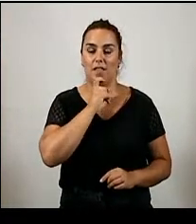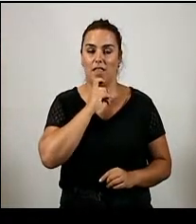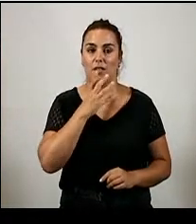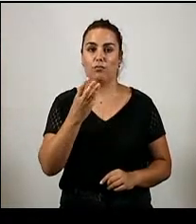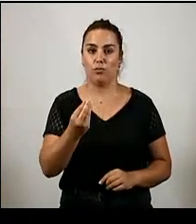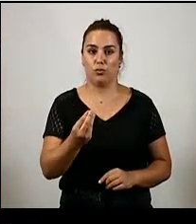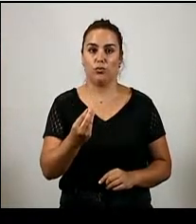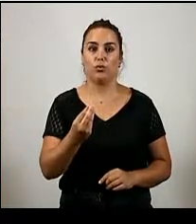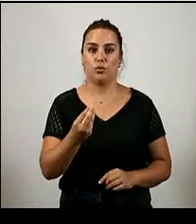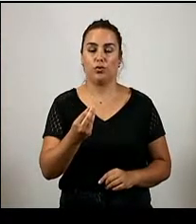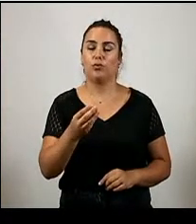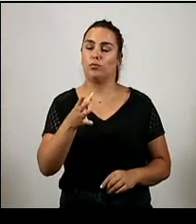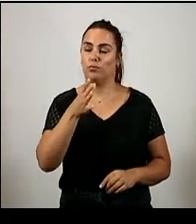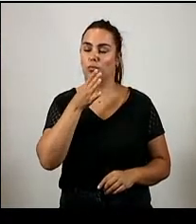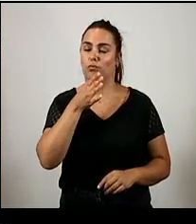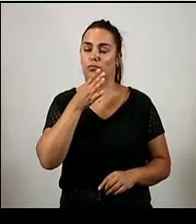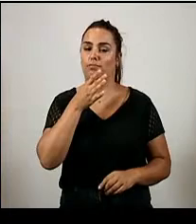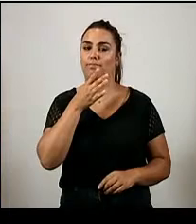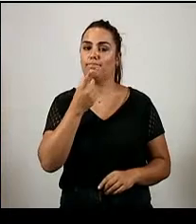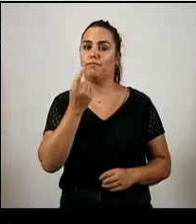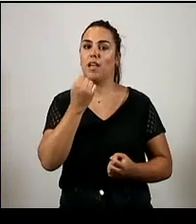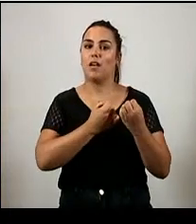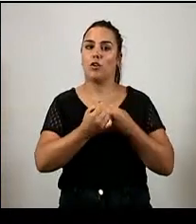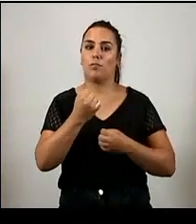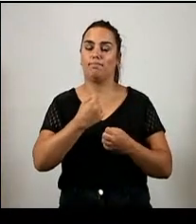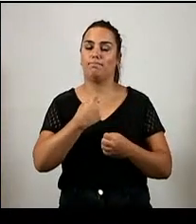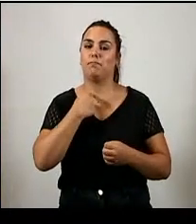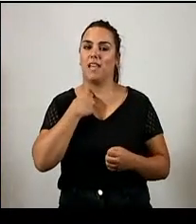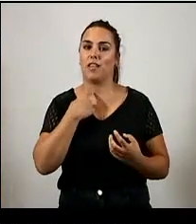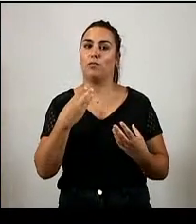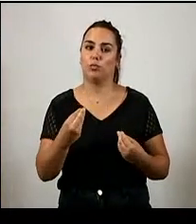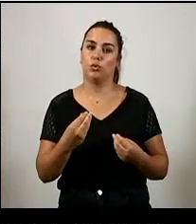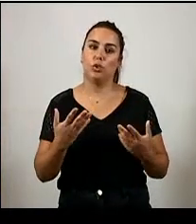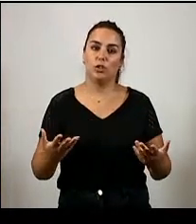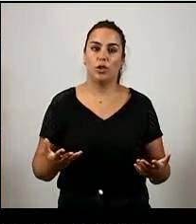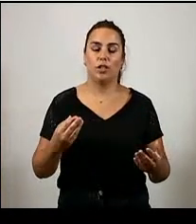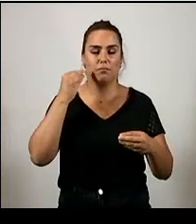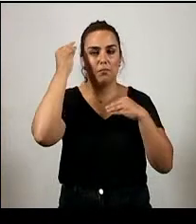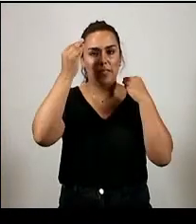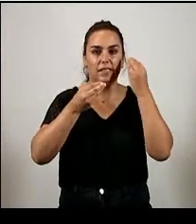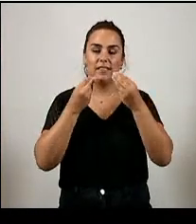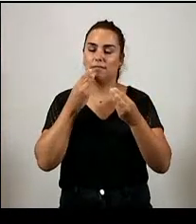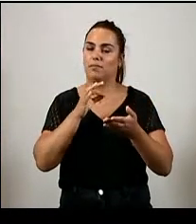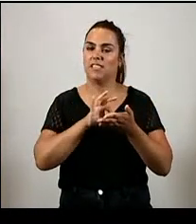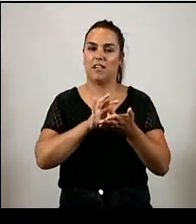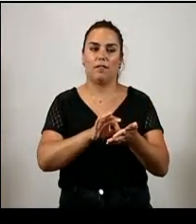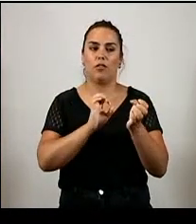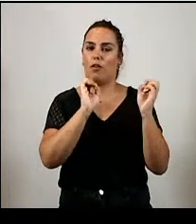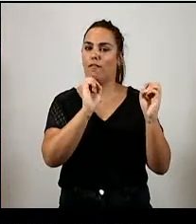muchas ocasiones con pérdidas económicas, lo que les ha hecho plantearse incluso abandonar el servicio.